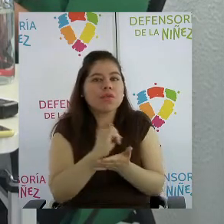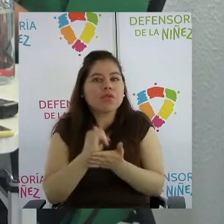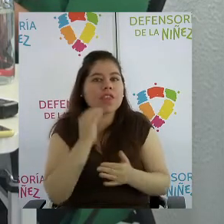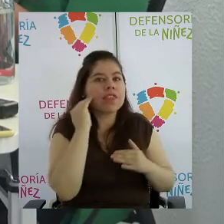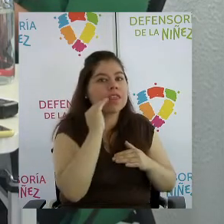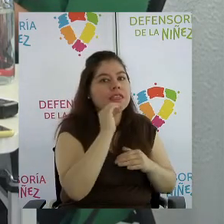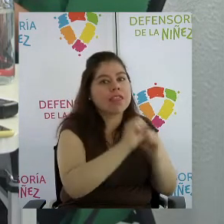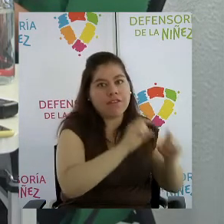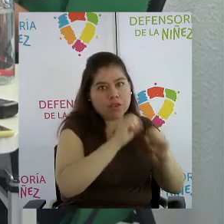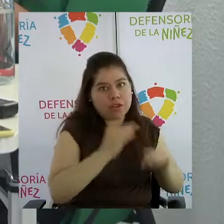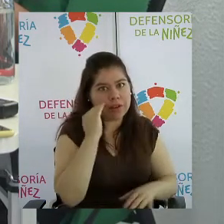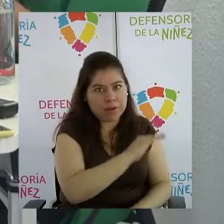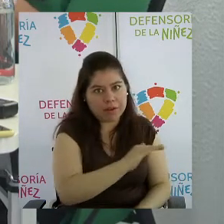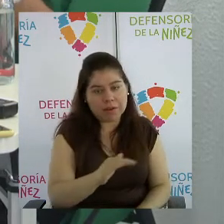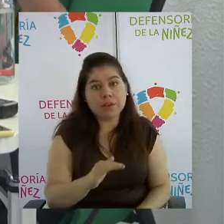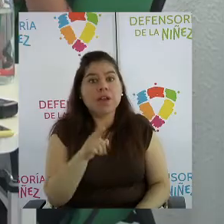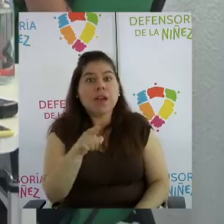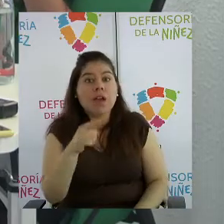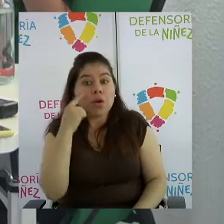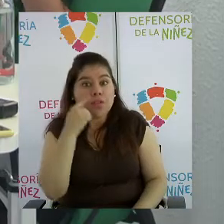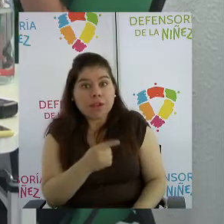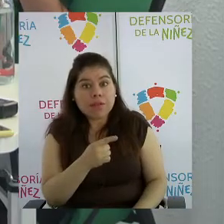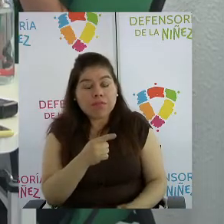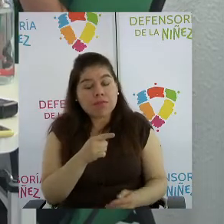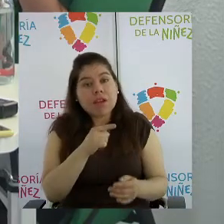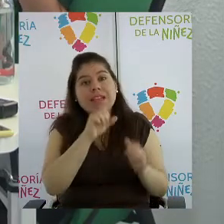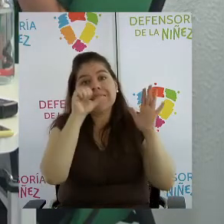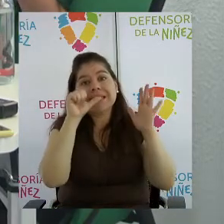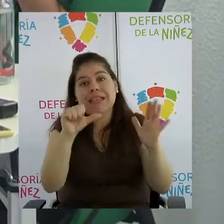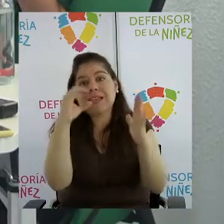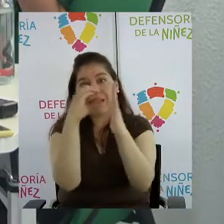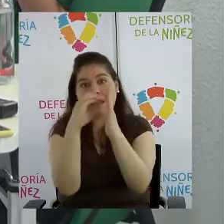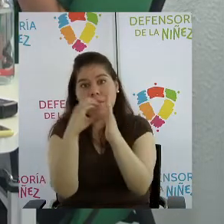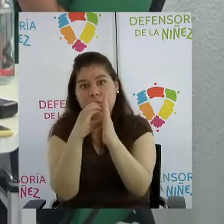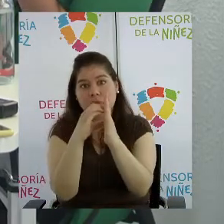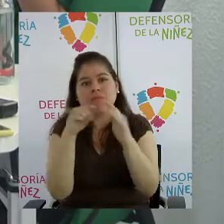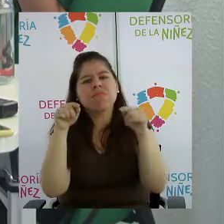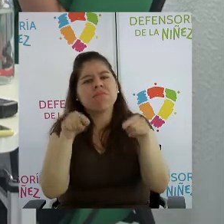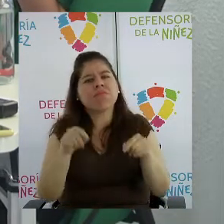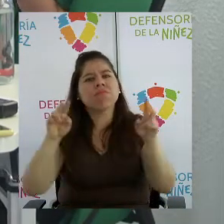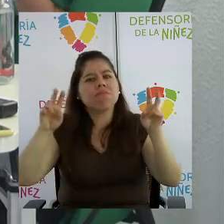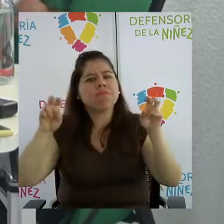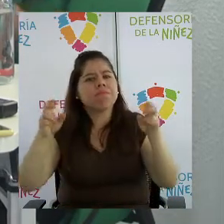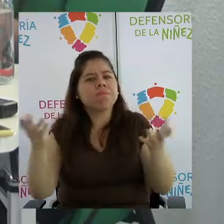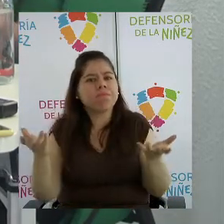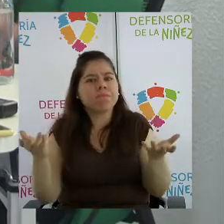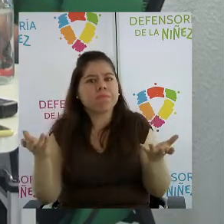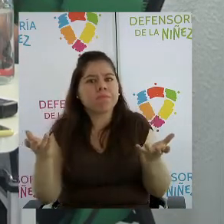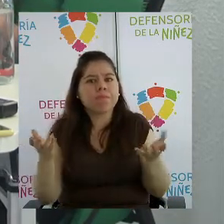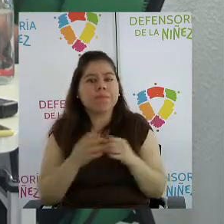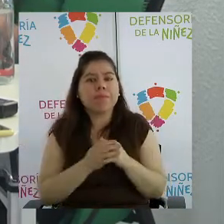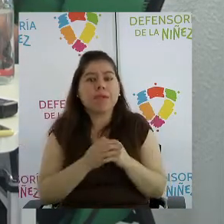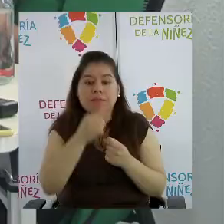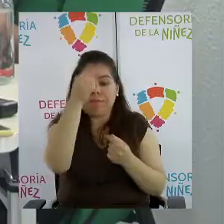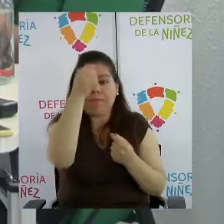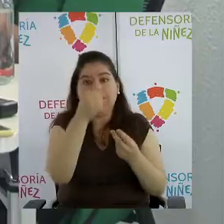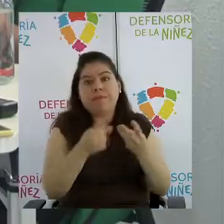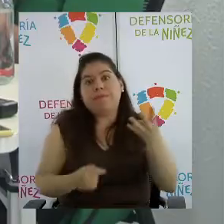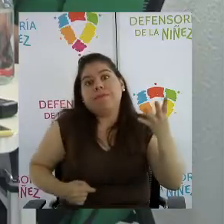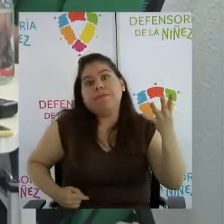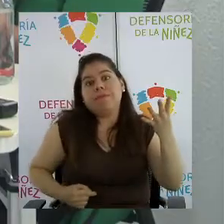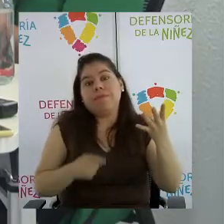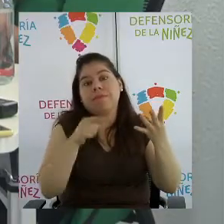encontrar primero un preámbulo y luego el desarrollo de 6 capítulos que tienen que ver con aquello que se relaciona con los principios de los